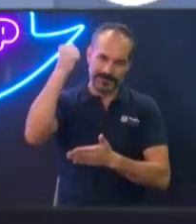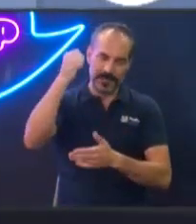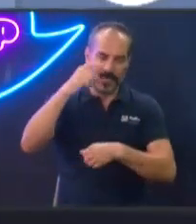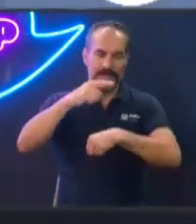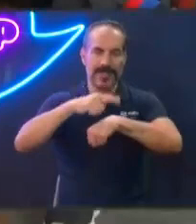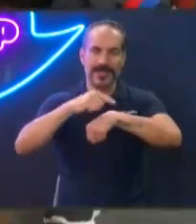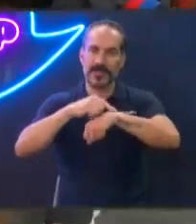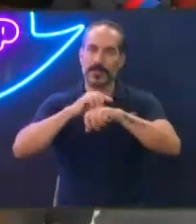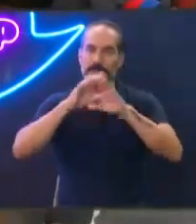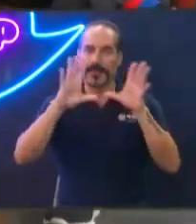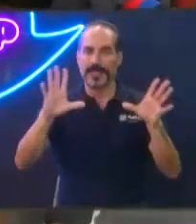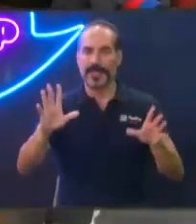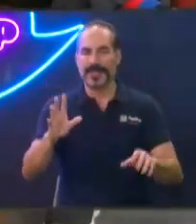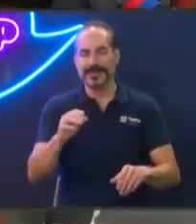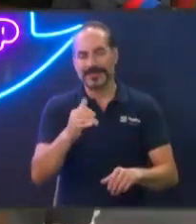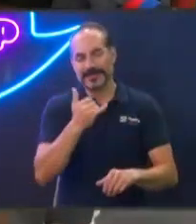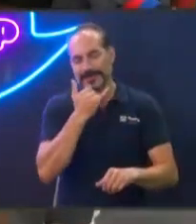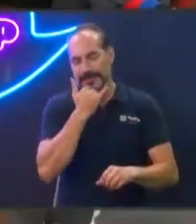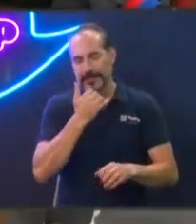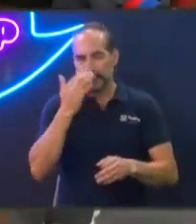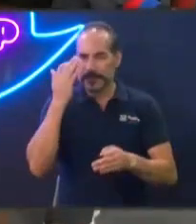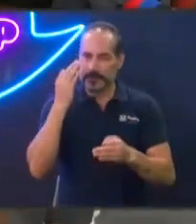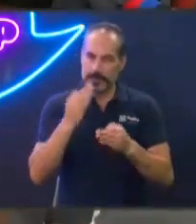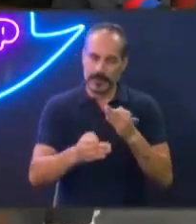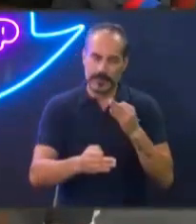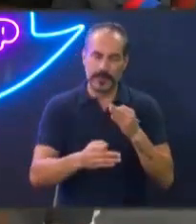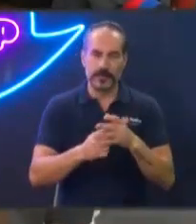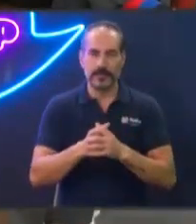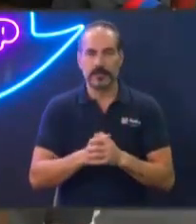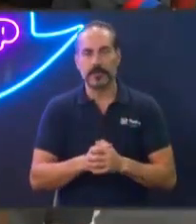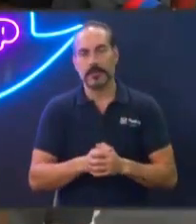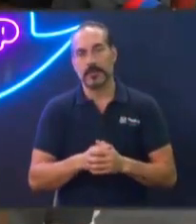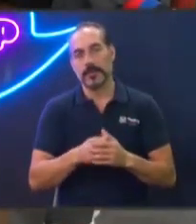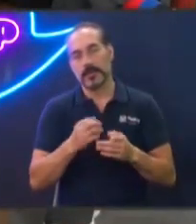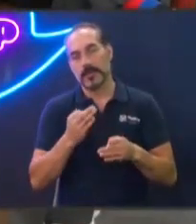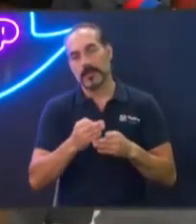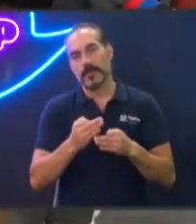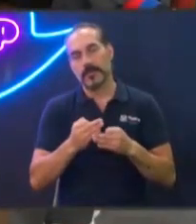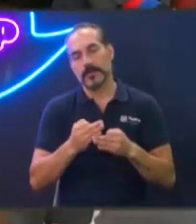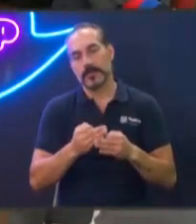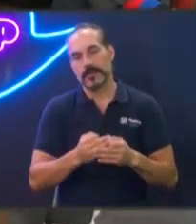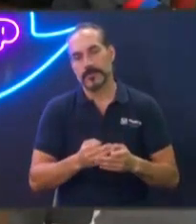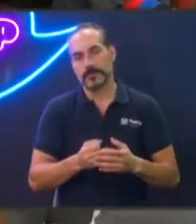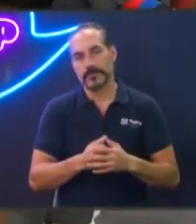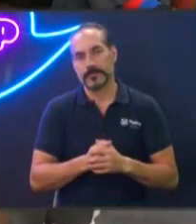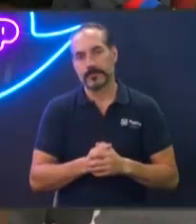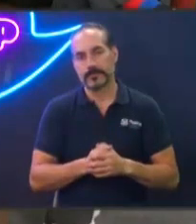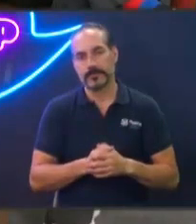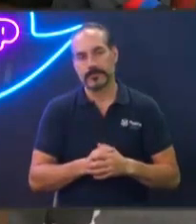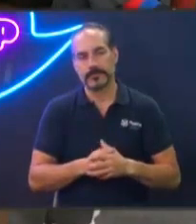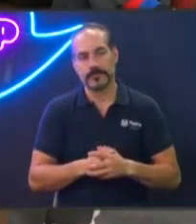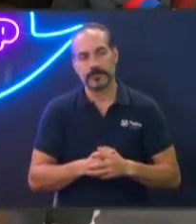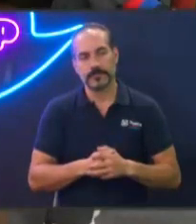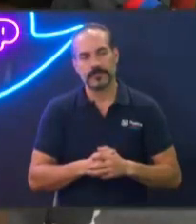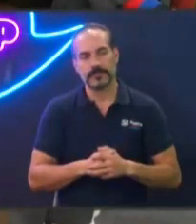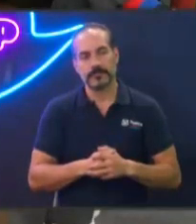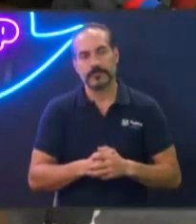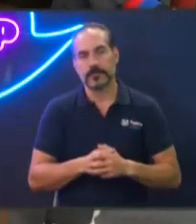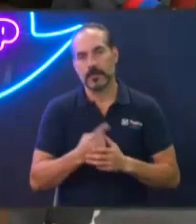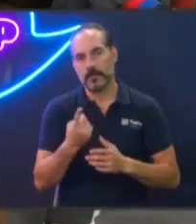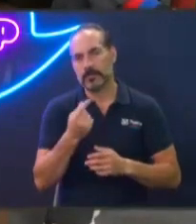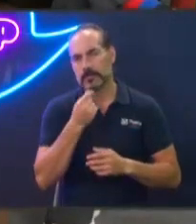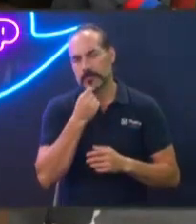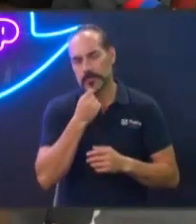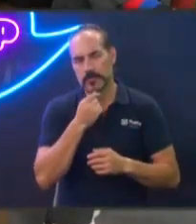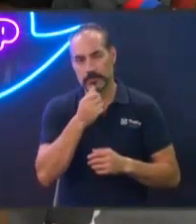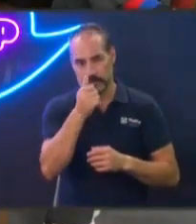Enemigo en medios de comunicación en televisión y pues en pues aproximadamente un minuto un poquito